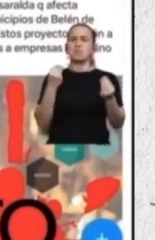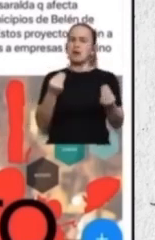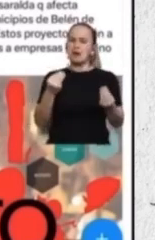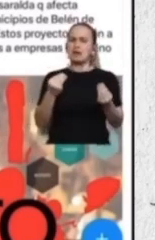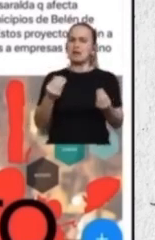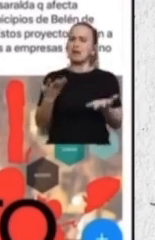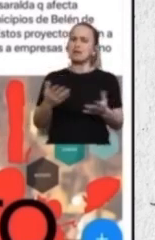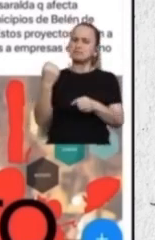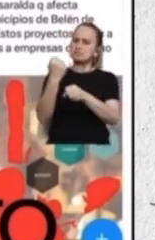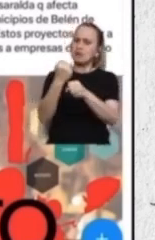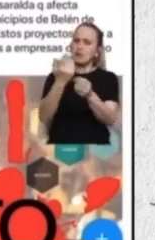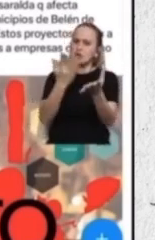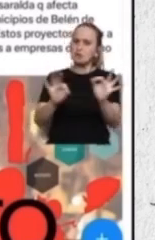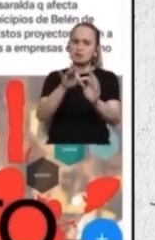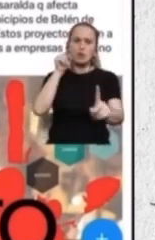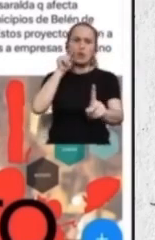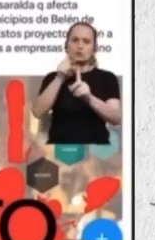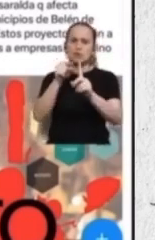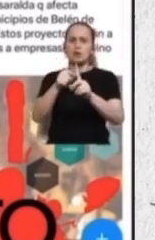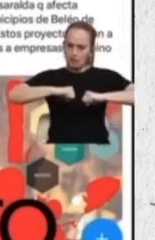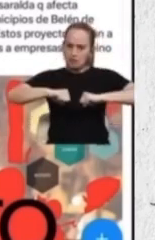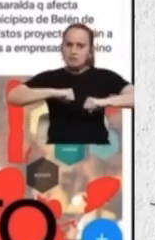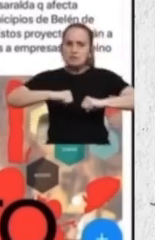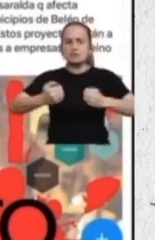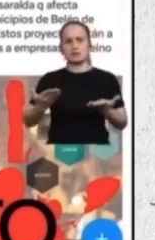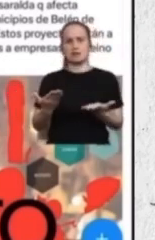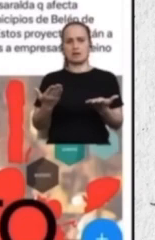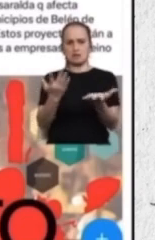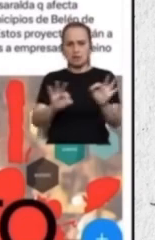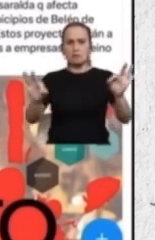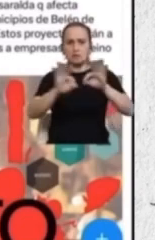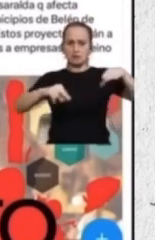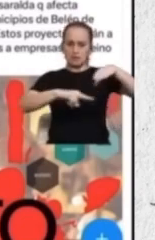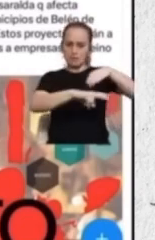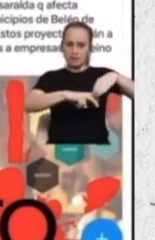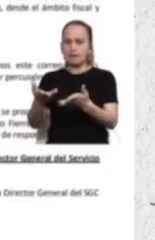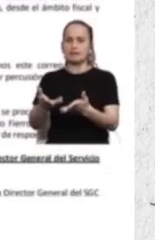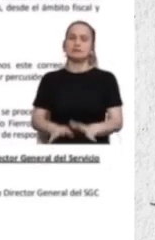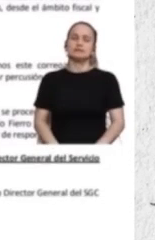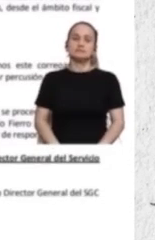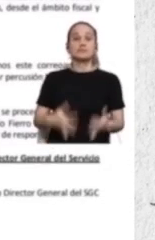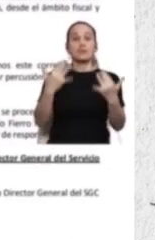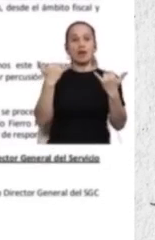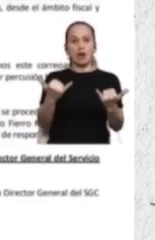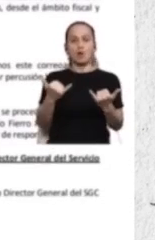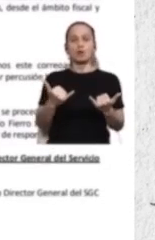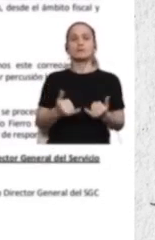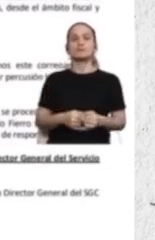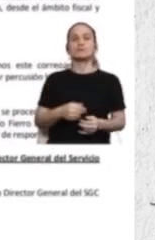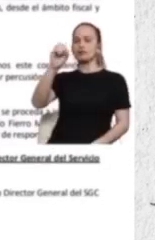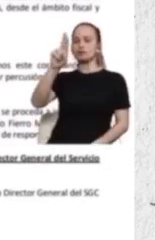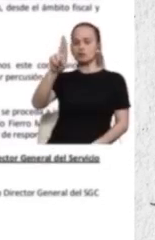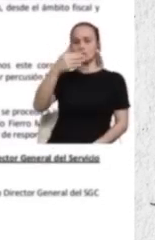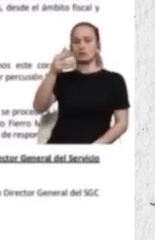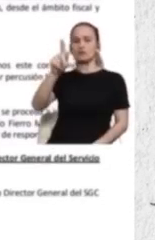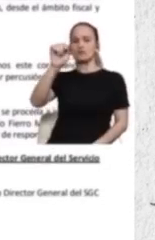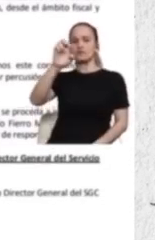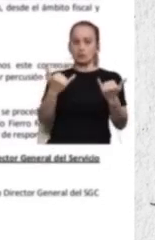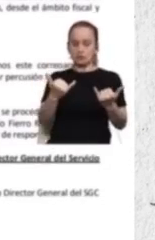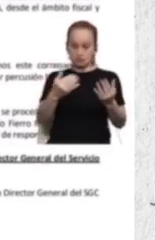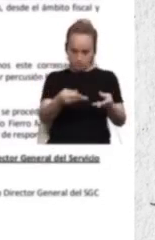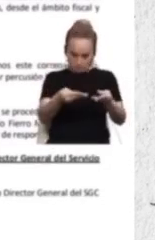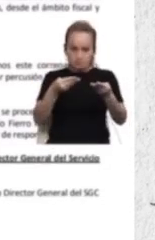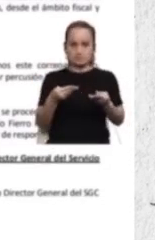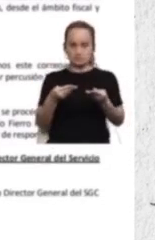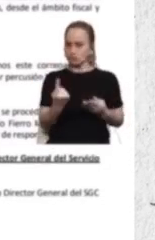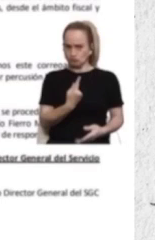si no es a cumplir el propósito de vida de activista, que es destruir la minería formal? Ahora está el señor Héctor Julio Fierro. Yo aquí recibí, que